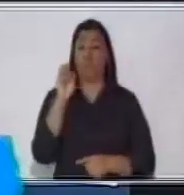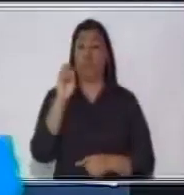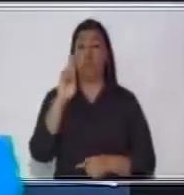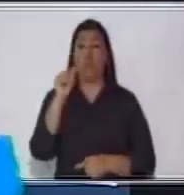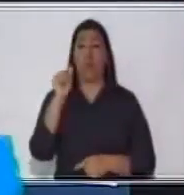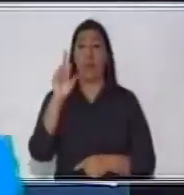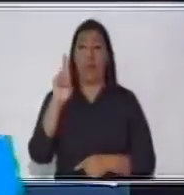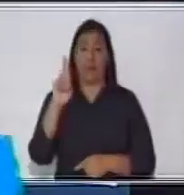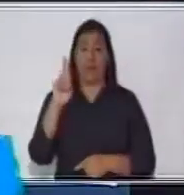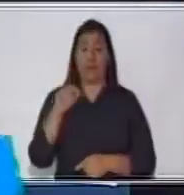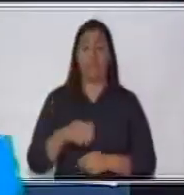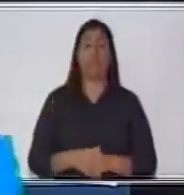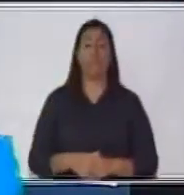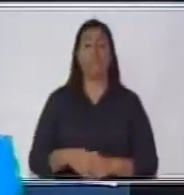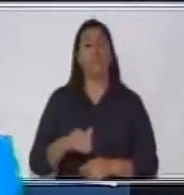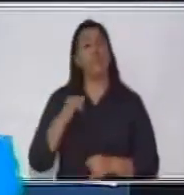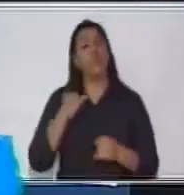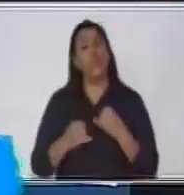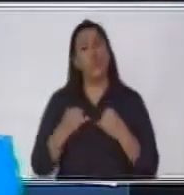Y por último,